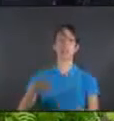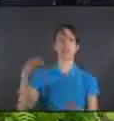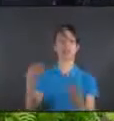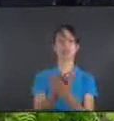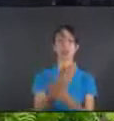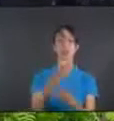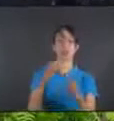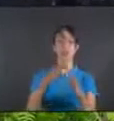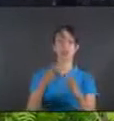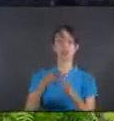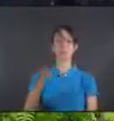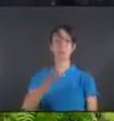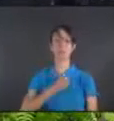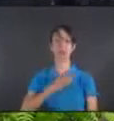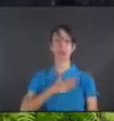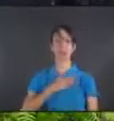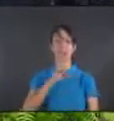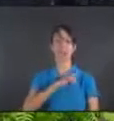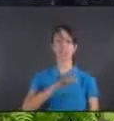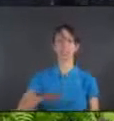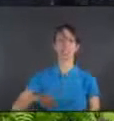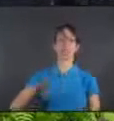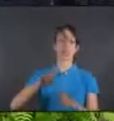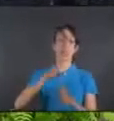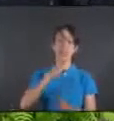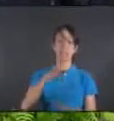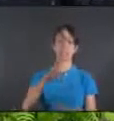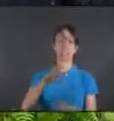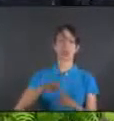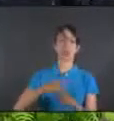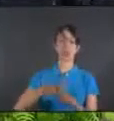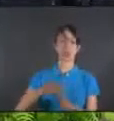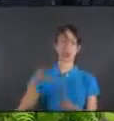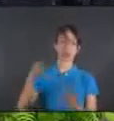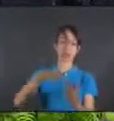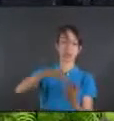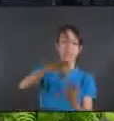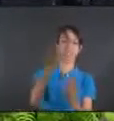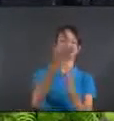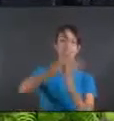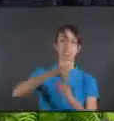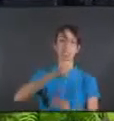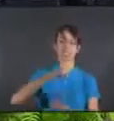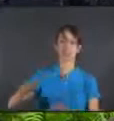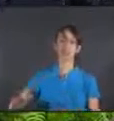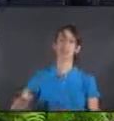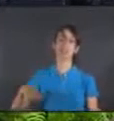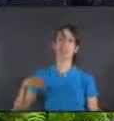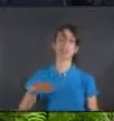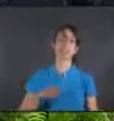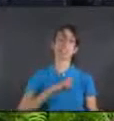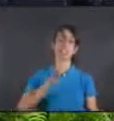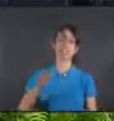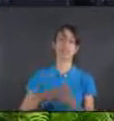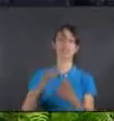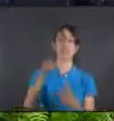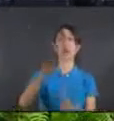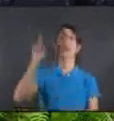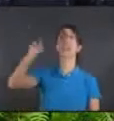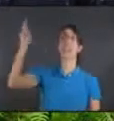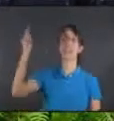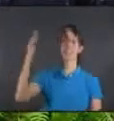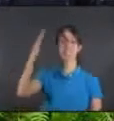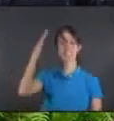esto lo expliqué en el primer culto, en el año segundo del rey Darío, en el mes sexto, en el día